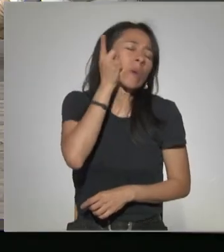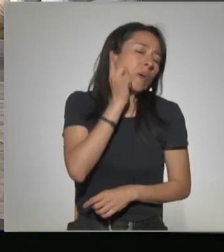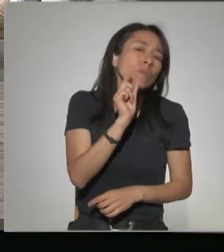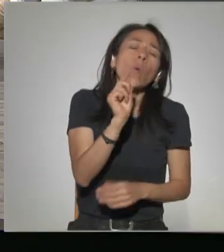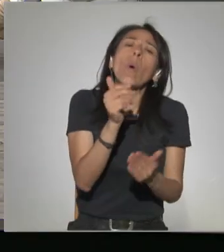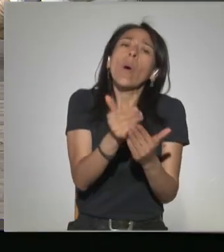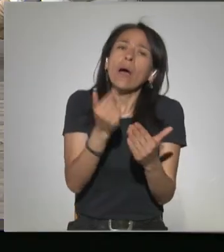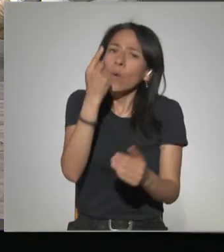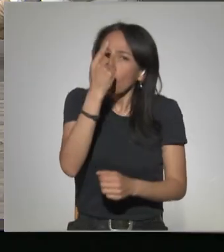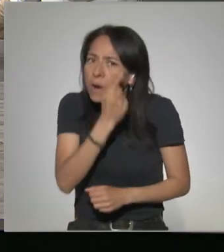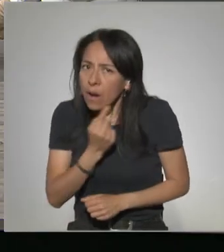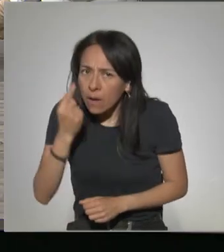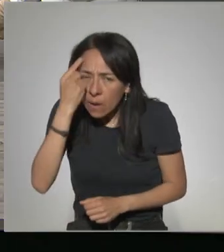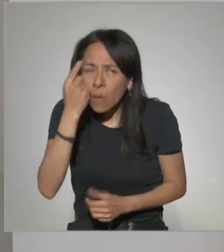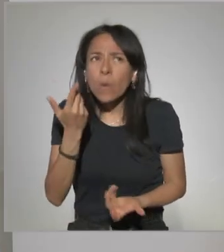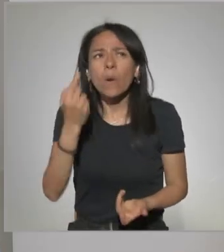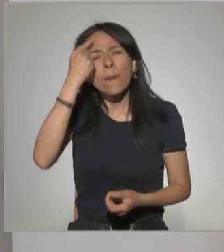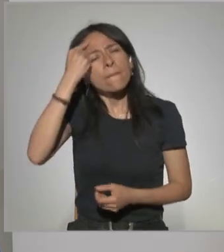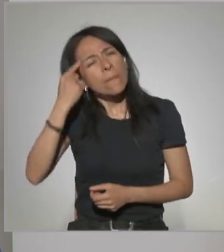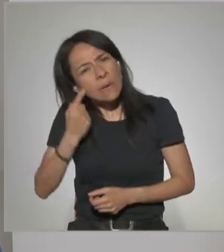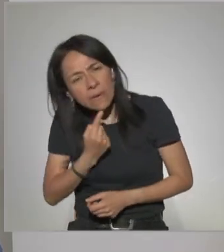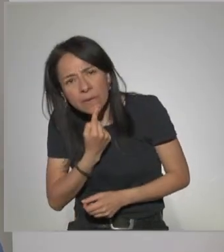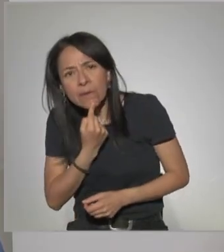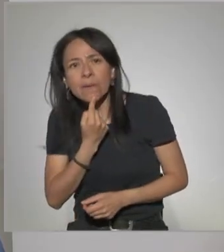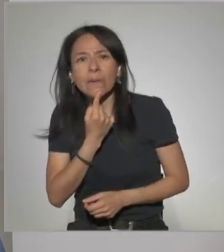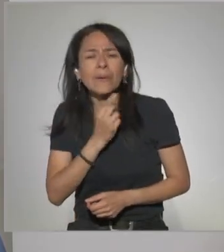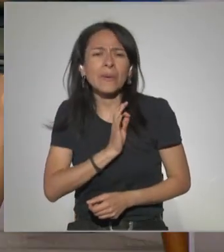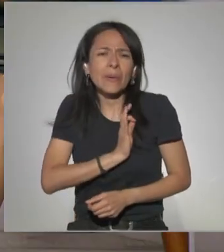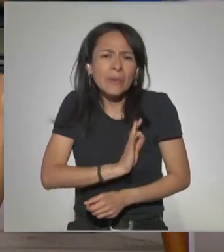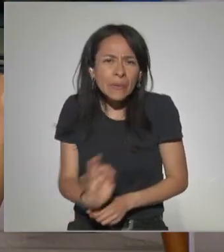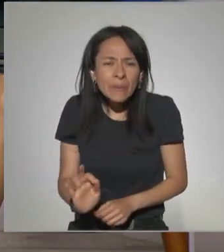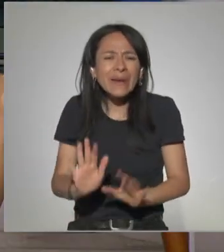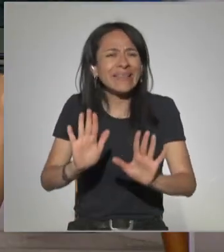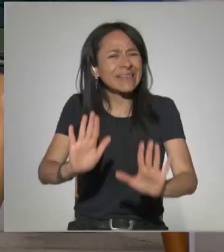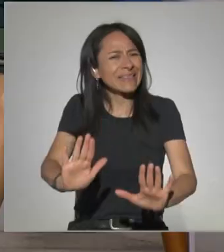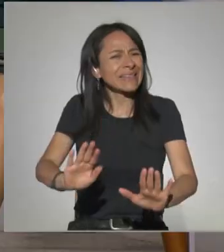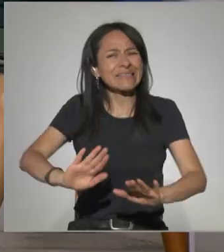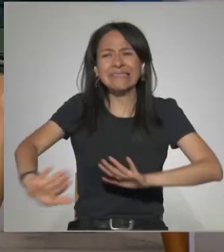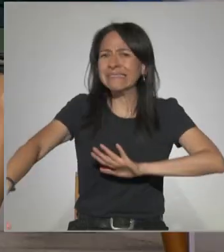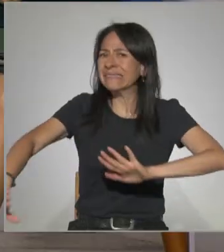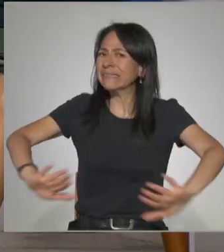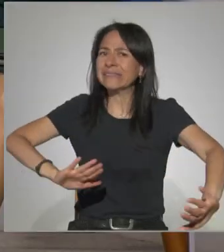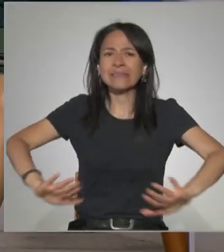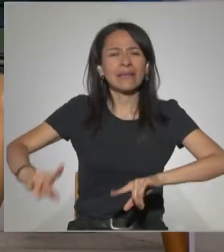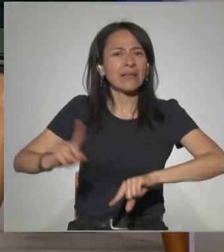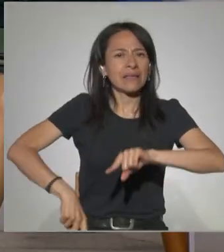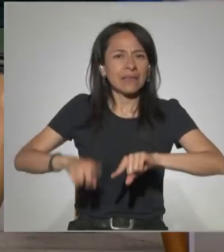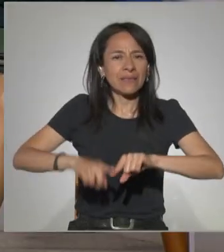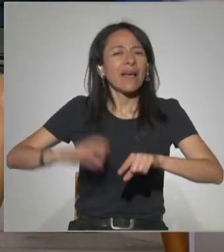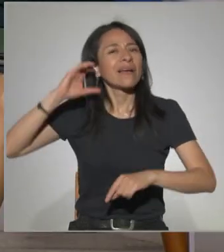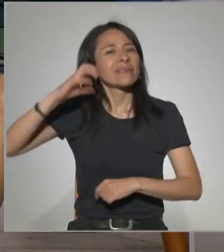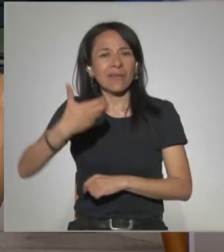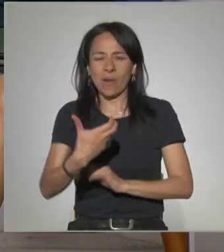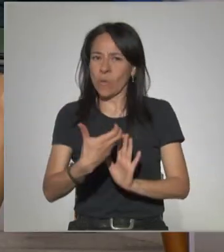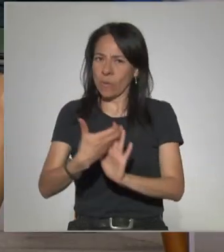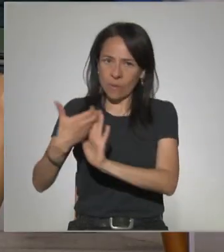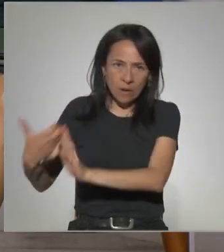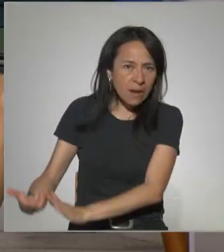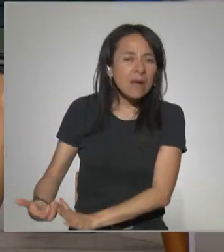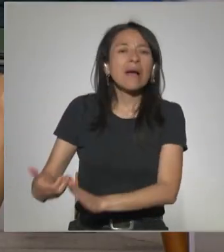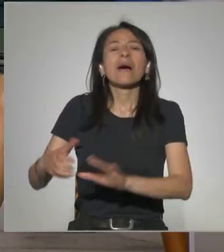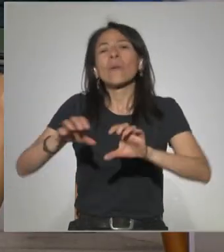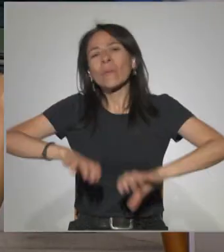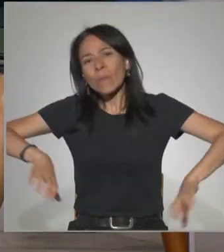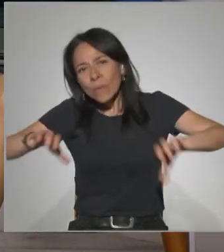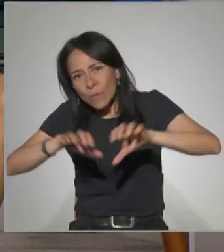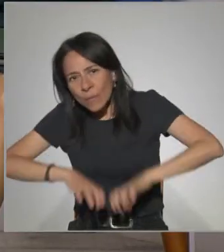cama, evita toda aquella fuente de luz que dé directa, ¿no? Pantallas de celulares, de tabletas, de computadoras,